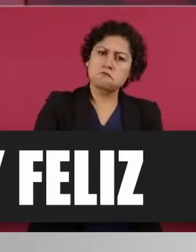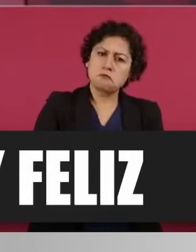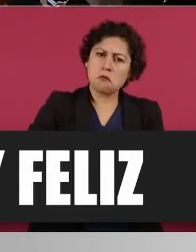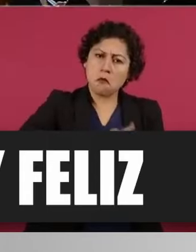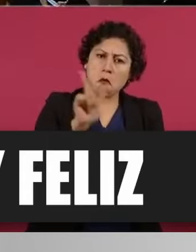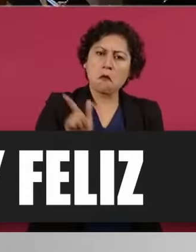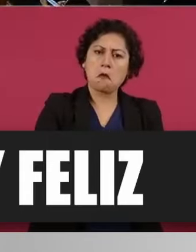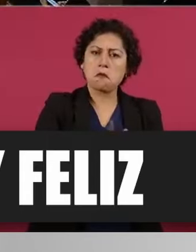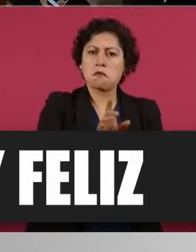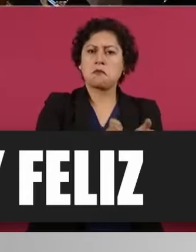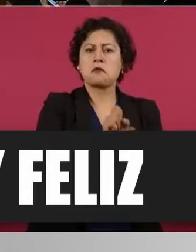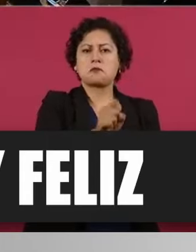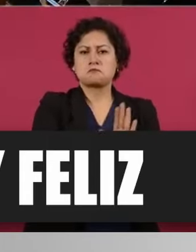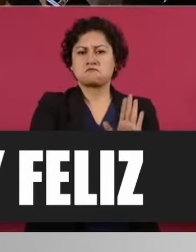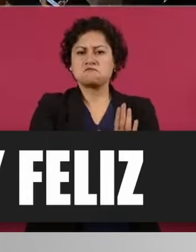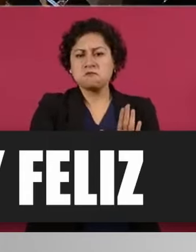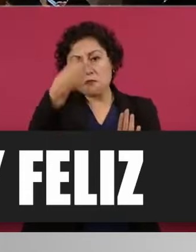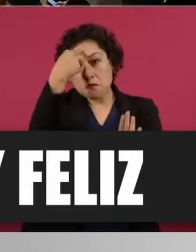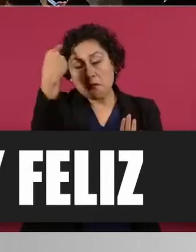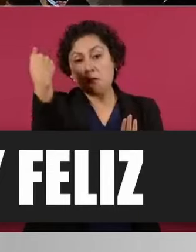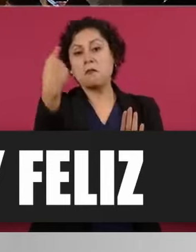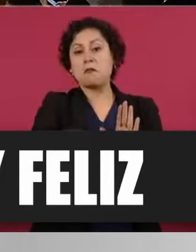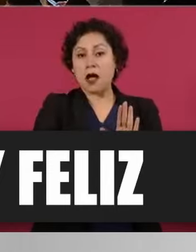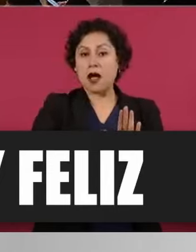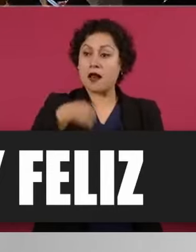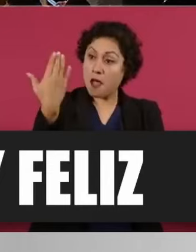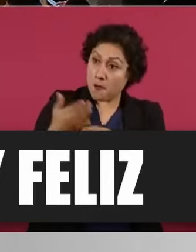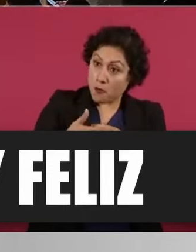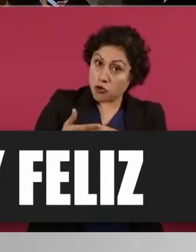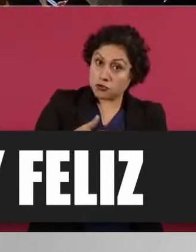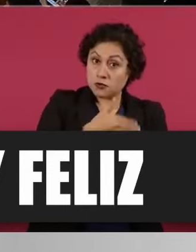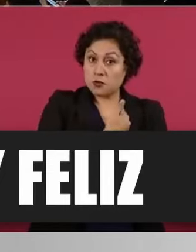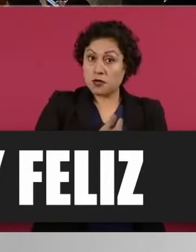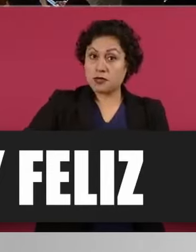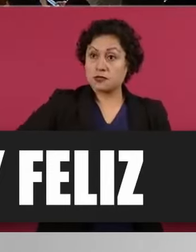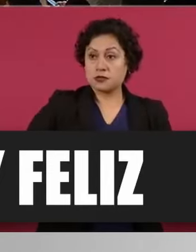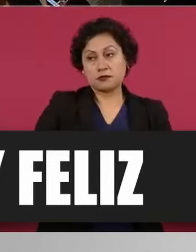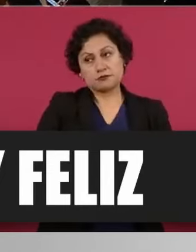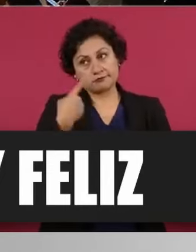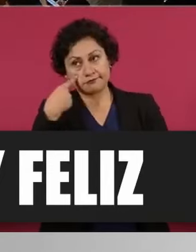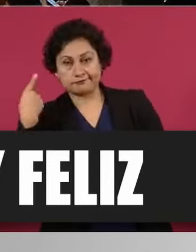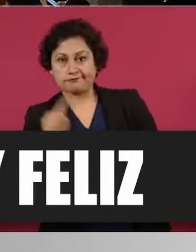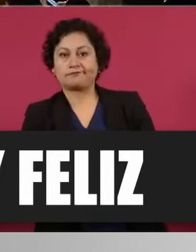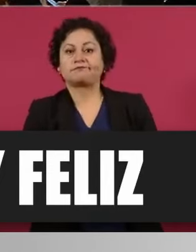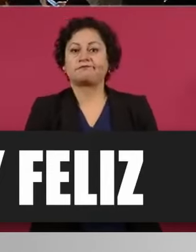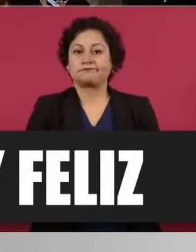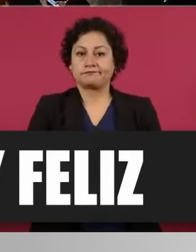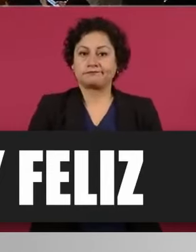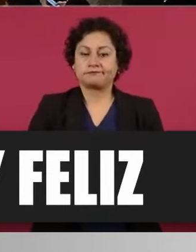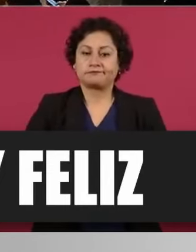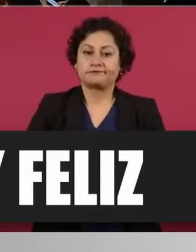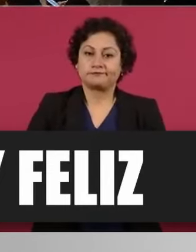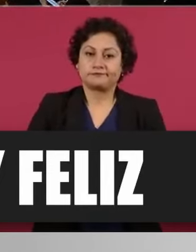y el próximo gobierno va a poder llevar a cabo este plan.